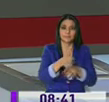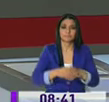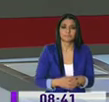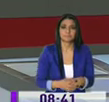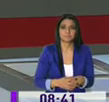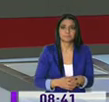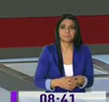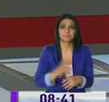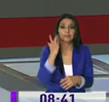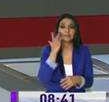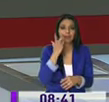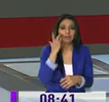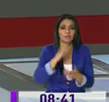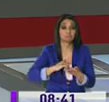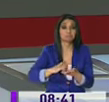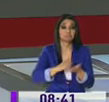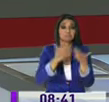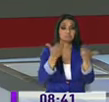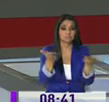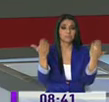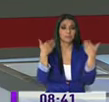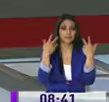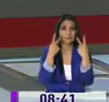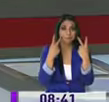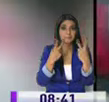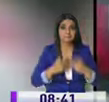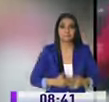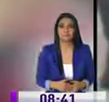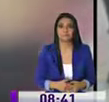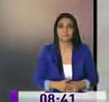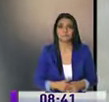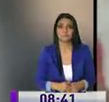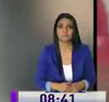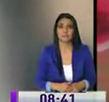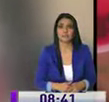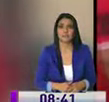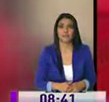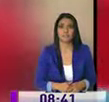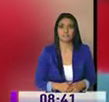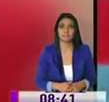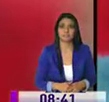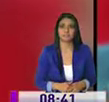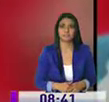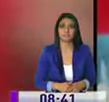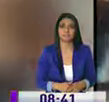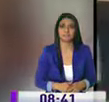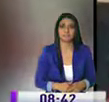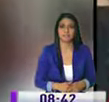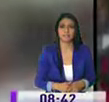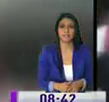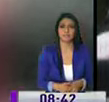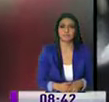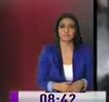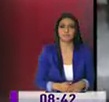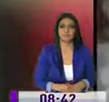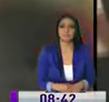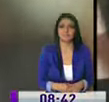solidaridad con estos vecinos la dian guayaquil y caps hay que romper el vidrio